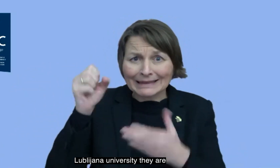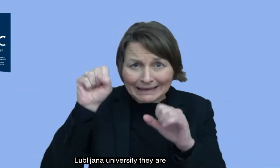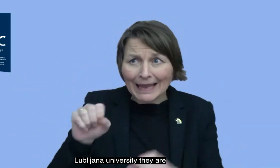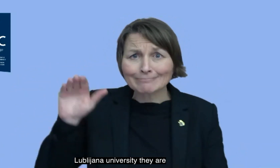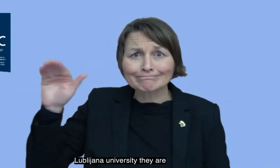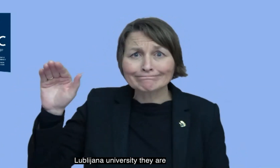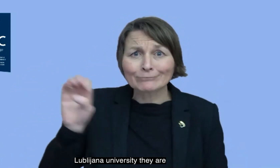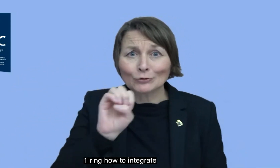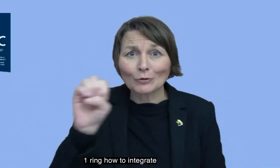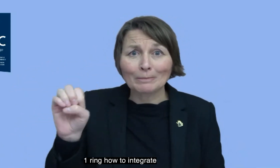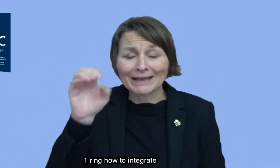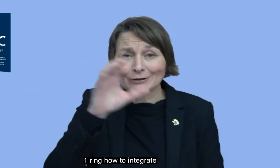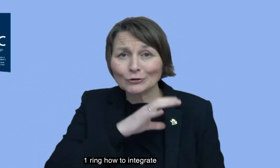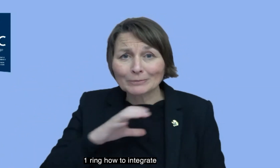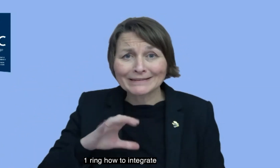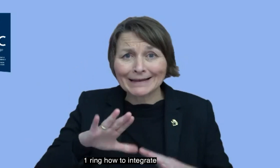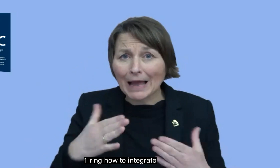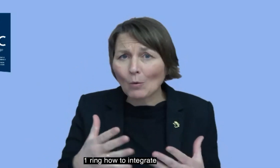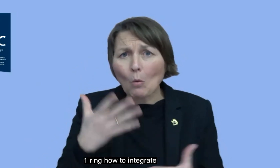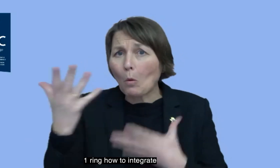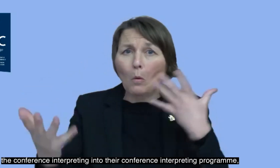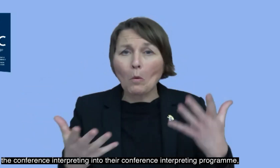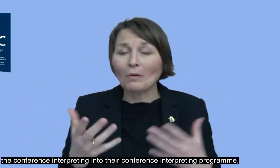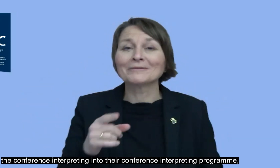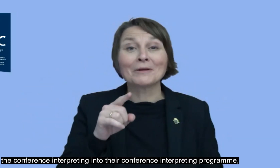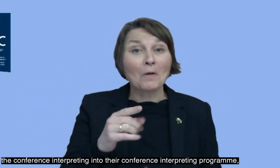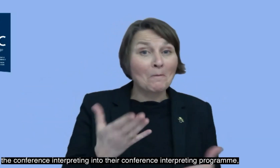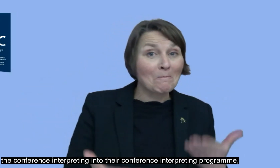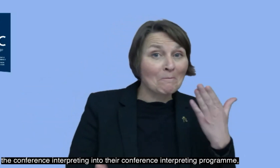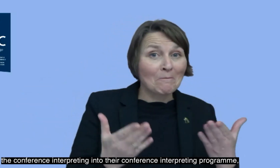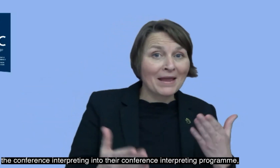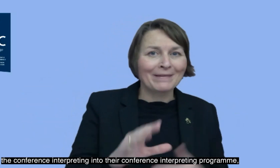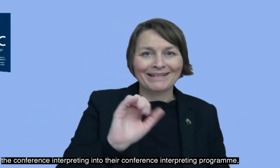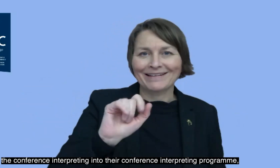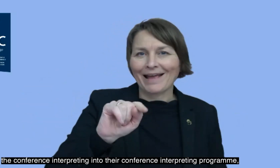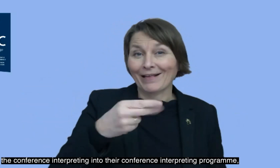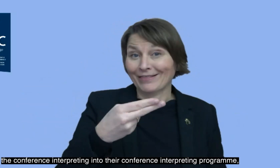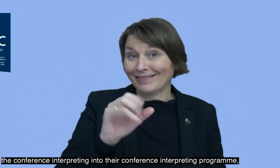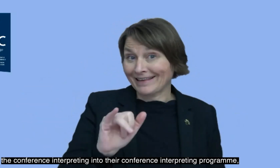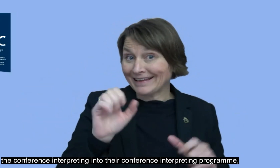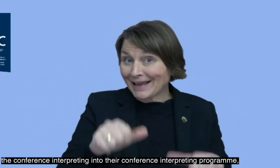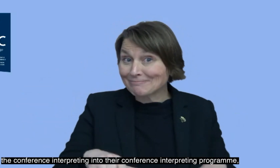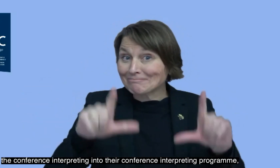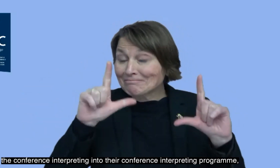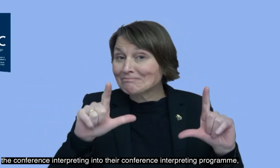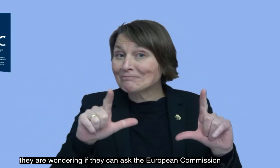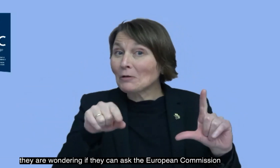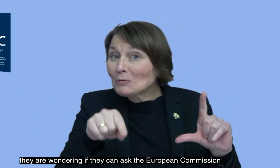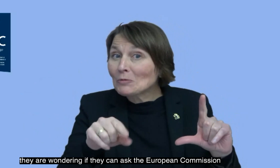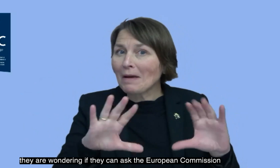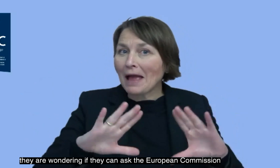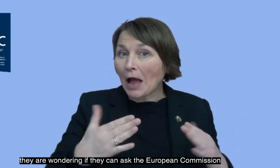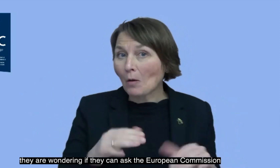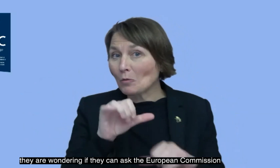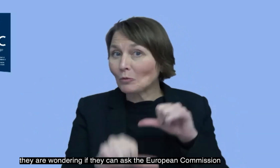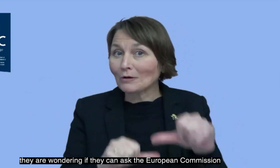Entonces, cuando están incorporando lengua de signos en sus programas académicos, se preguntan si le pueden